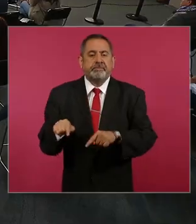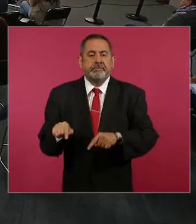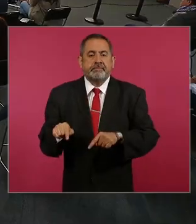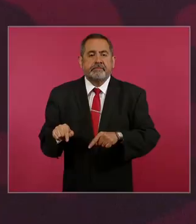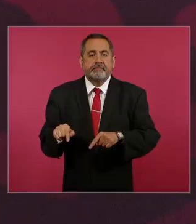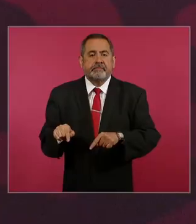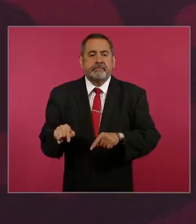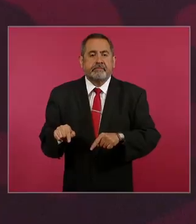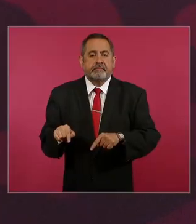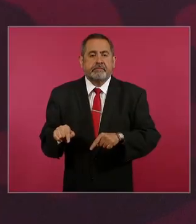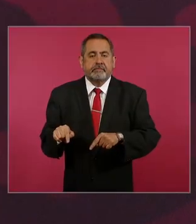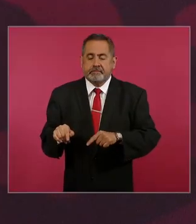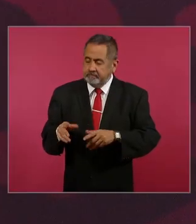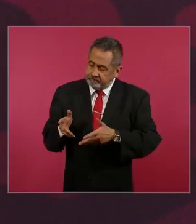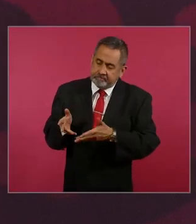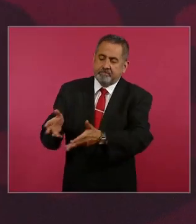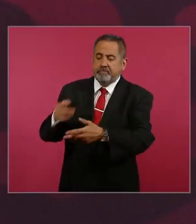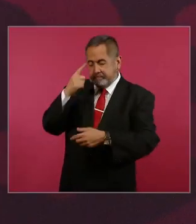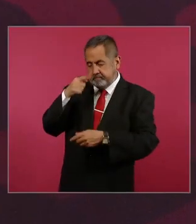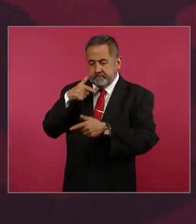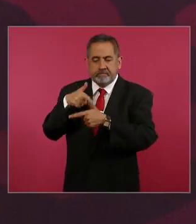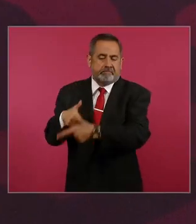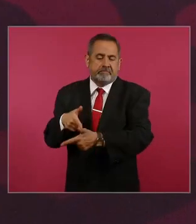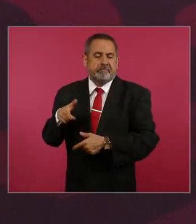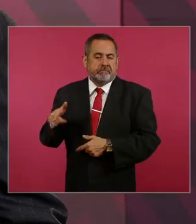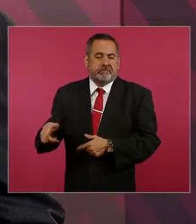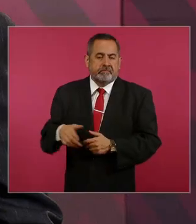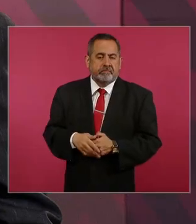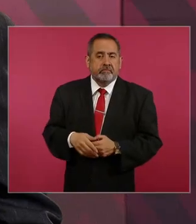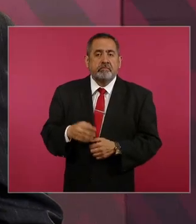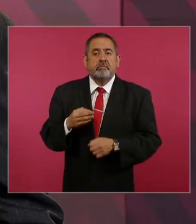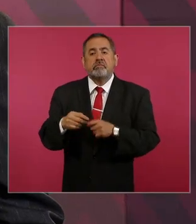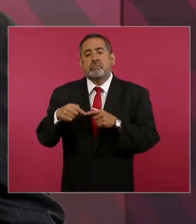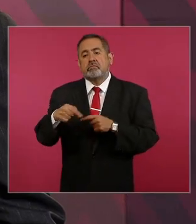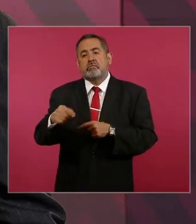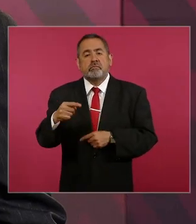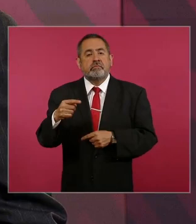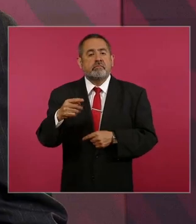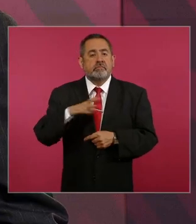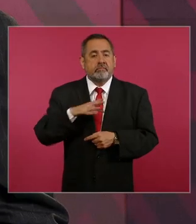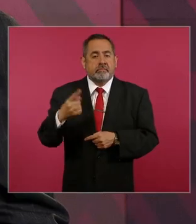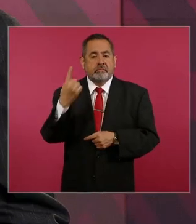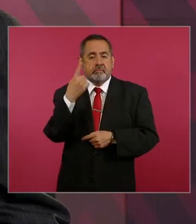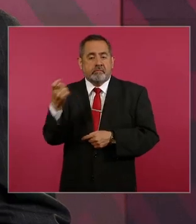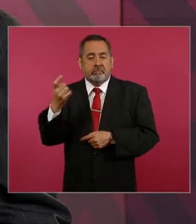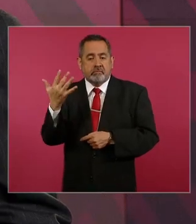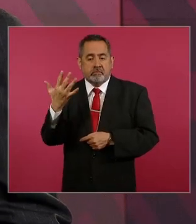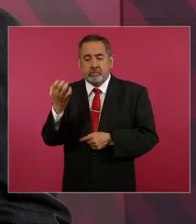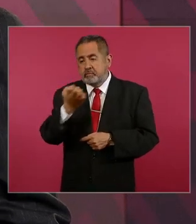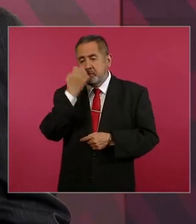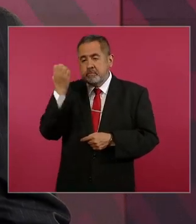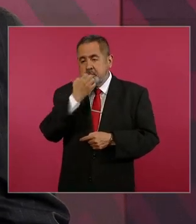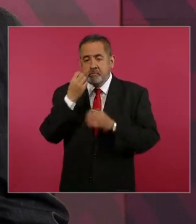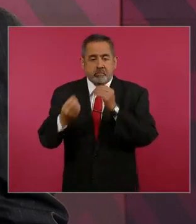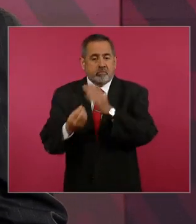y tenemos ciento cincuenta escuelas de medicina nuevas